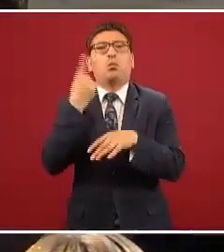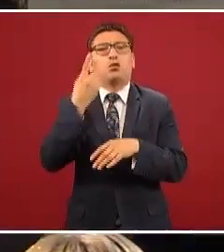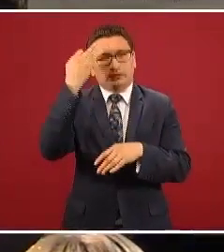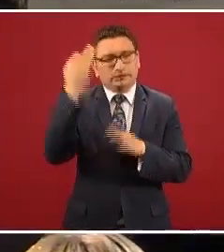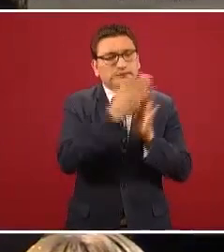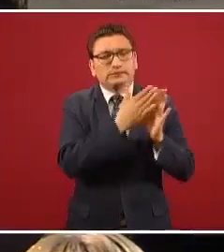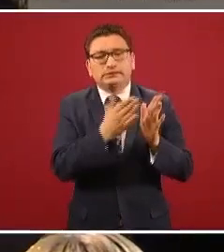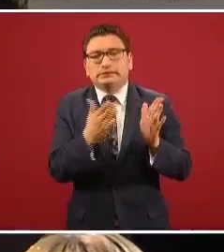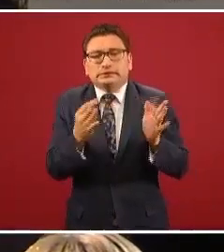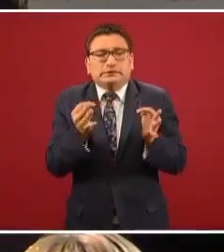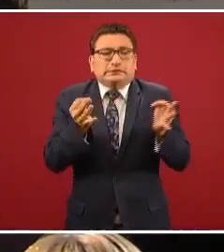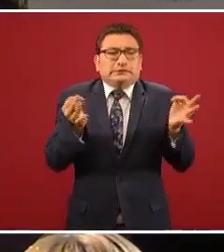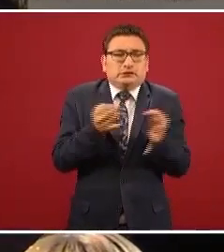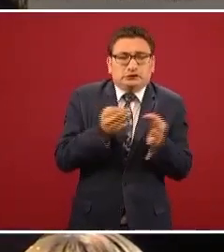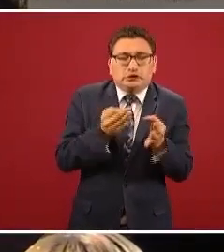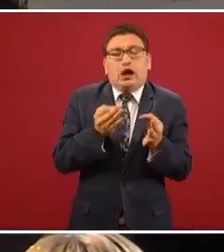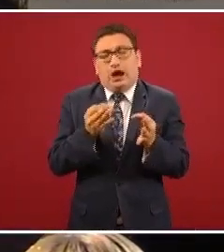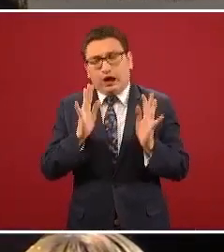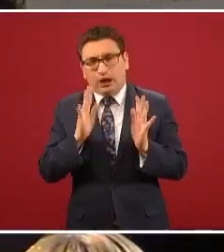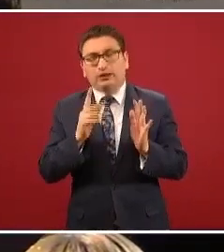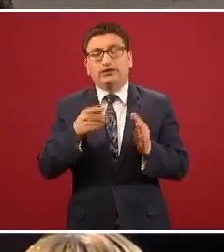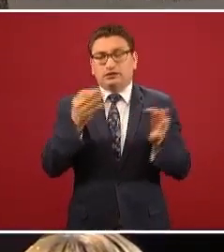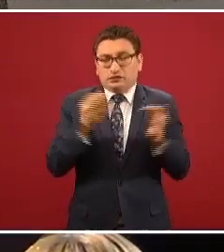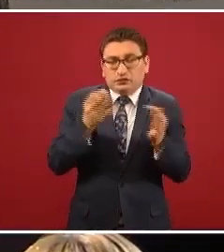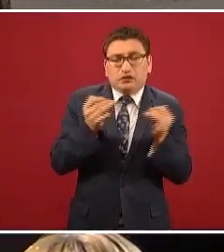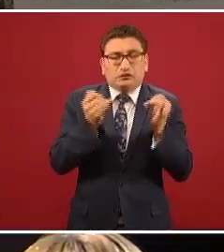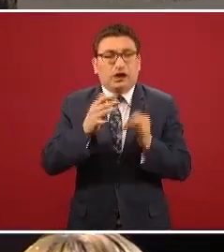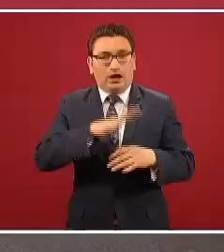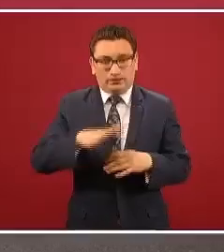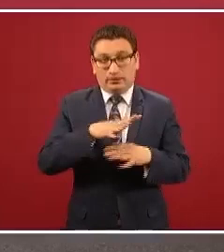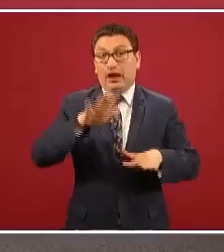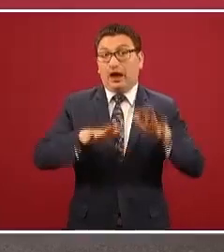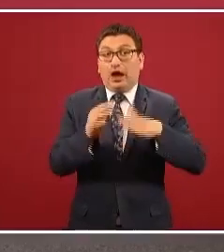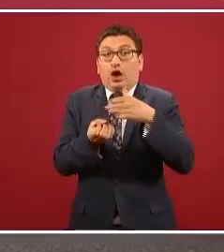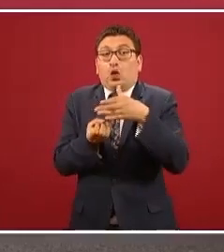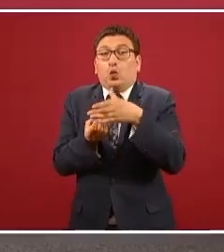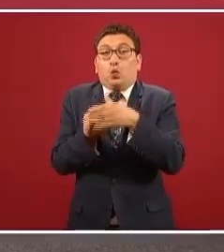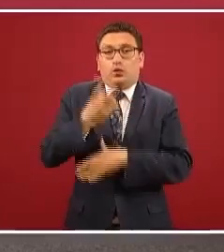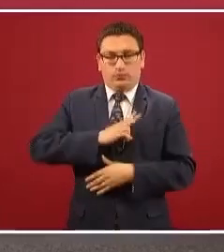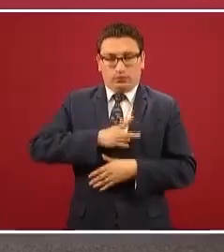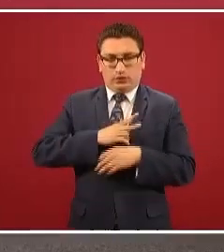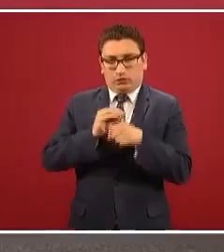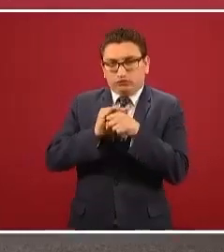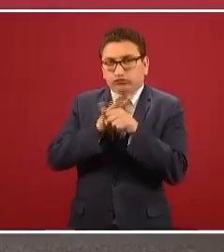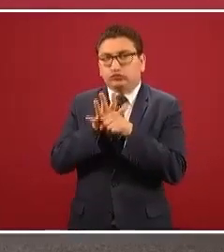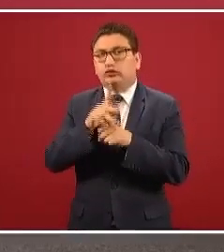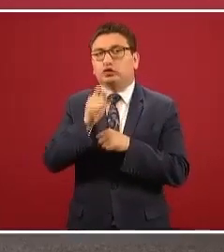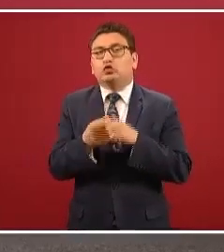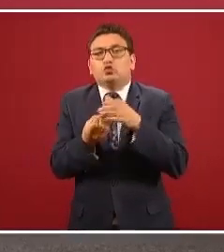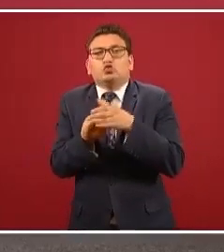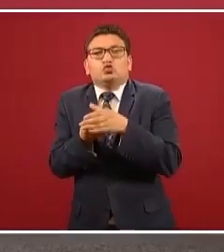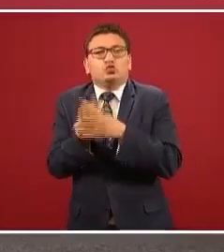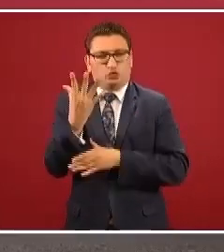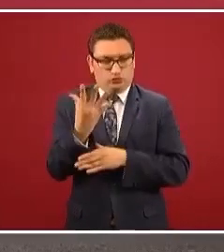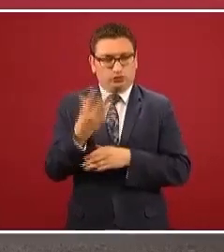invernal. A veces aparecen virus nuevos, este es uno de los casos, que se llaman virus emergentes, solo por el